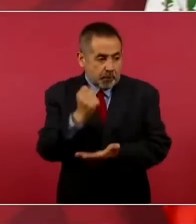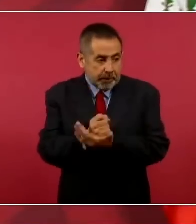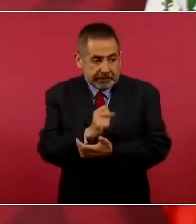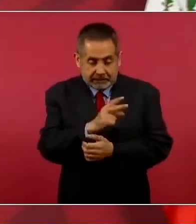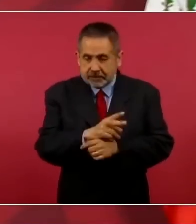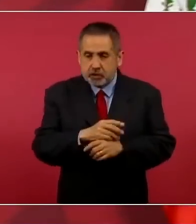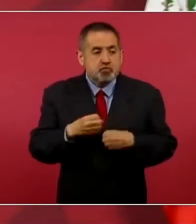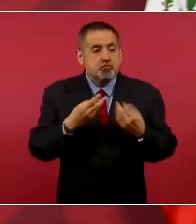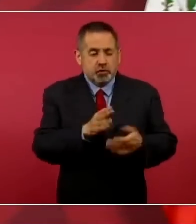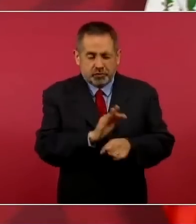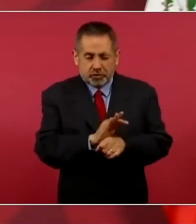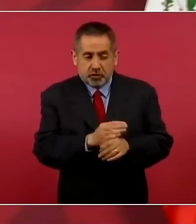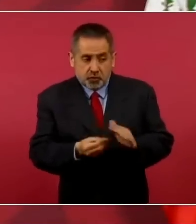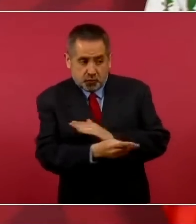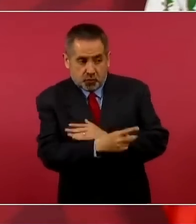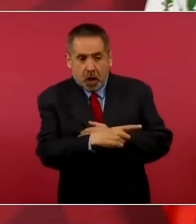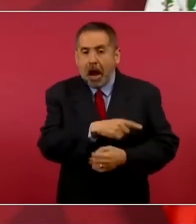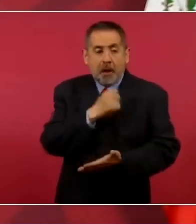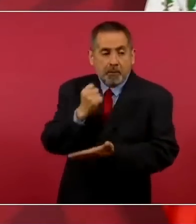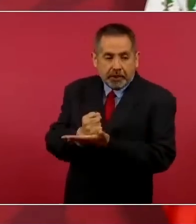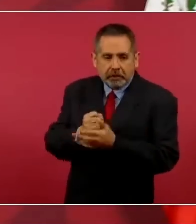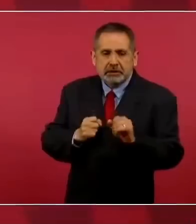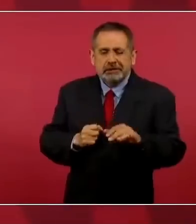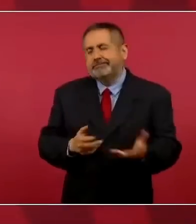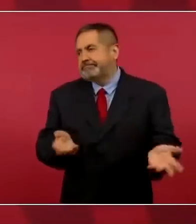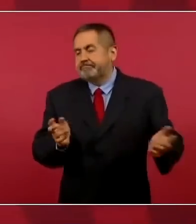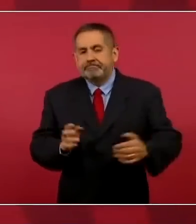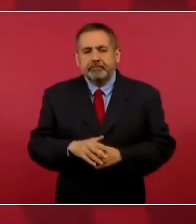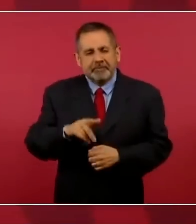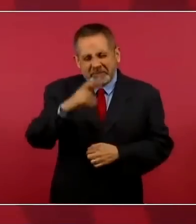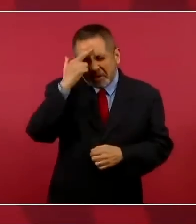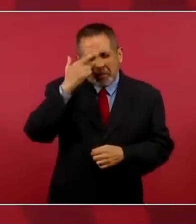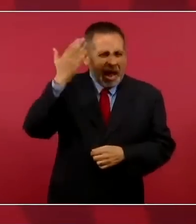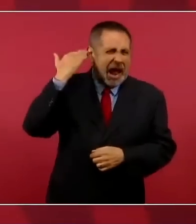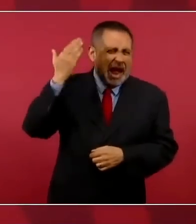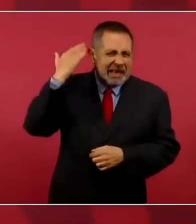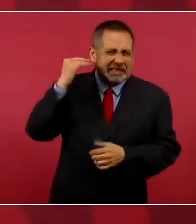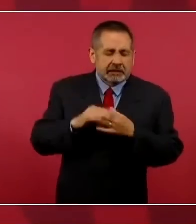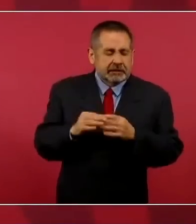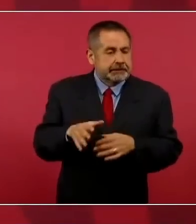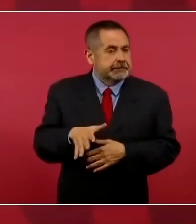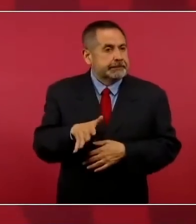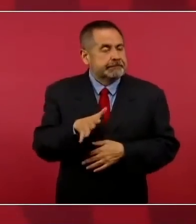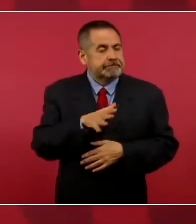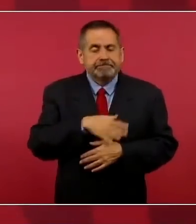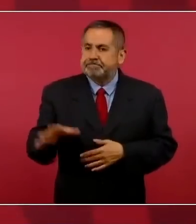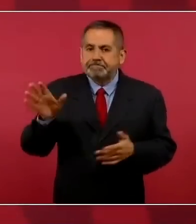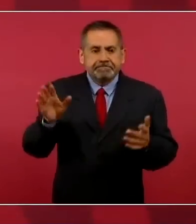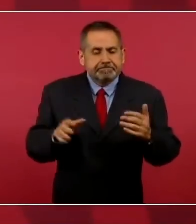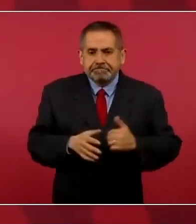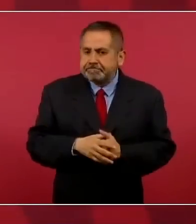prebendas. Yo les he platicado aquí que de manera increíble,